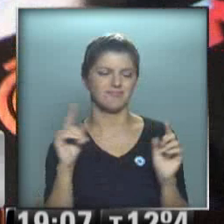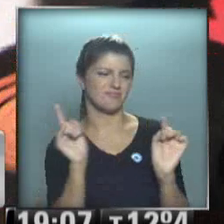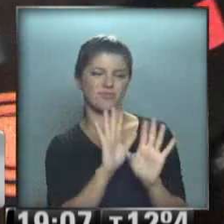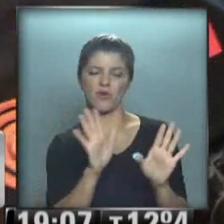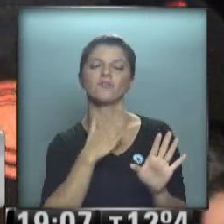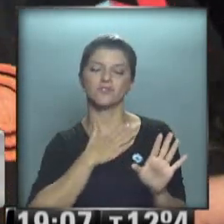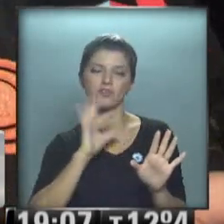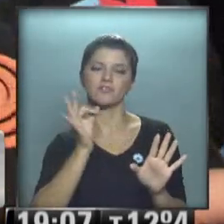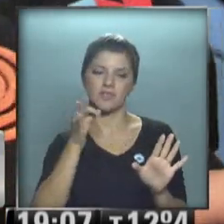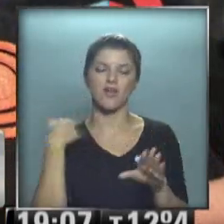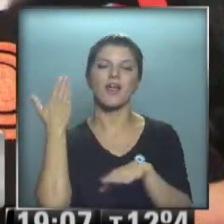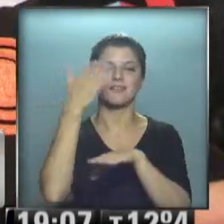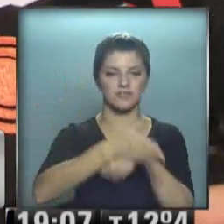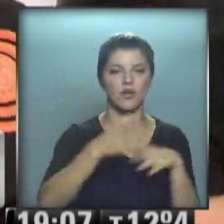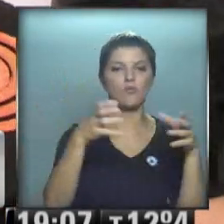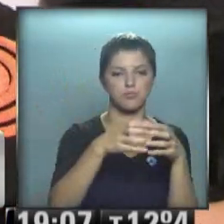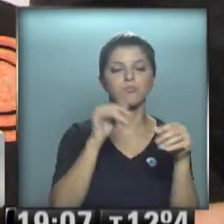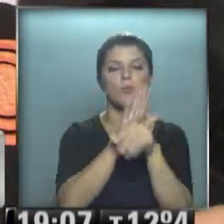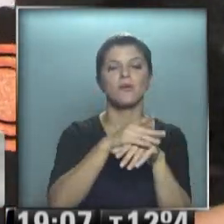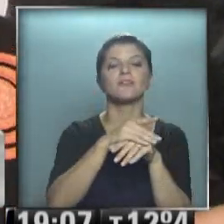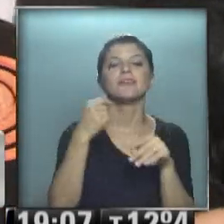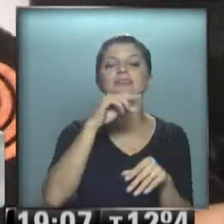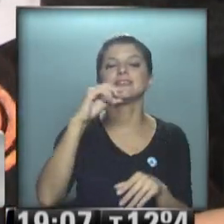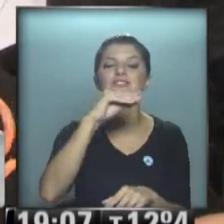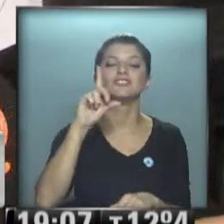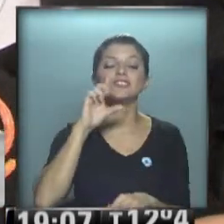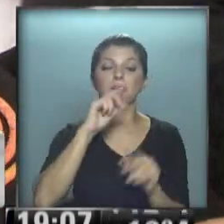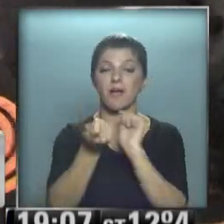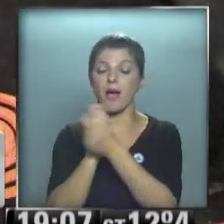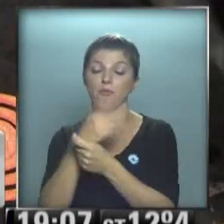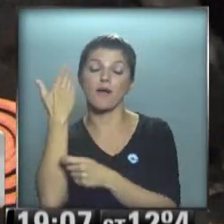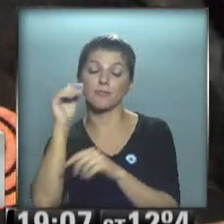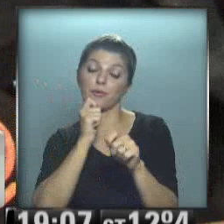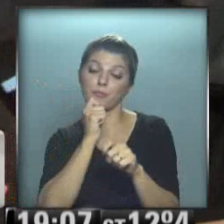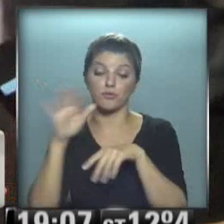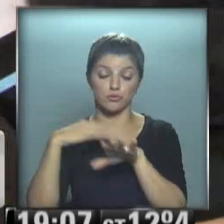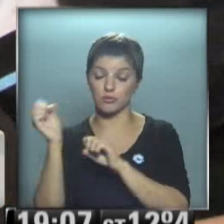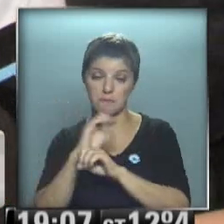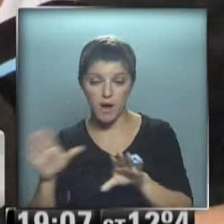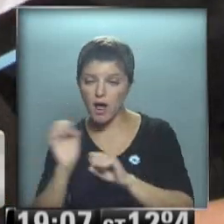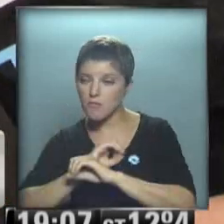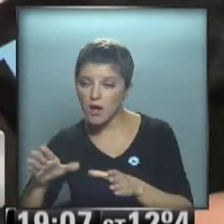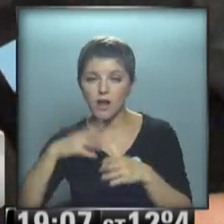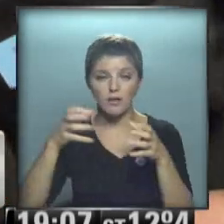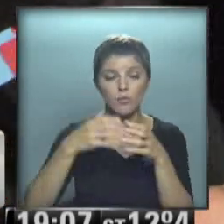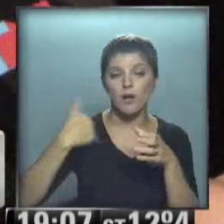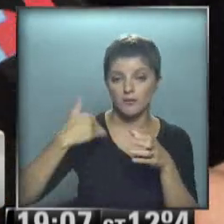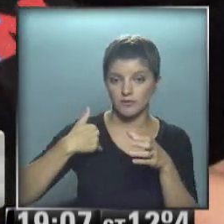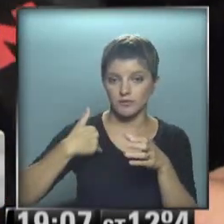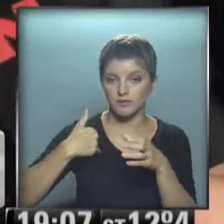Yo sé que ahora llego con la selección, cambio el chip, como muchas veces me pasó al revés, ¿no? Que no me salían bien las cosas en la selección,